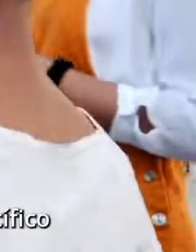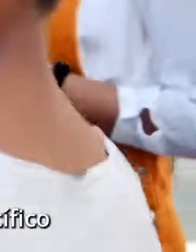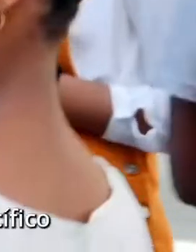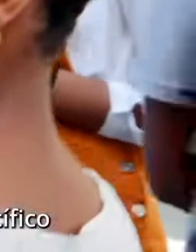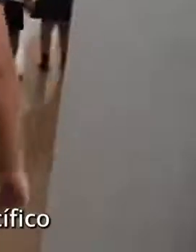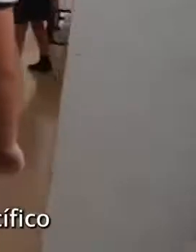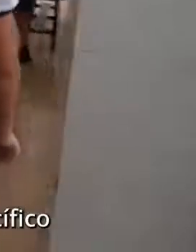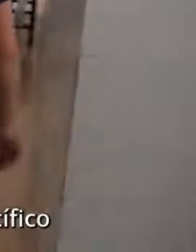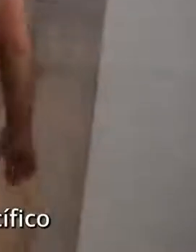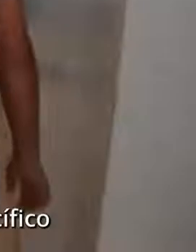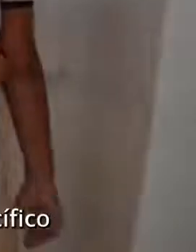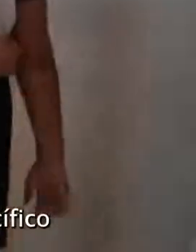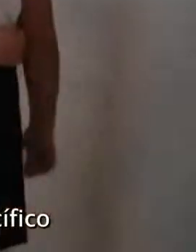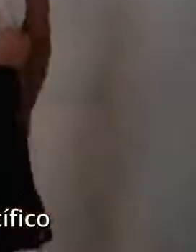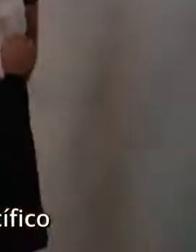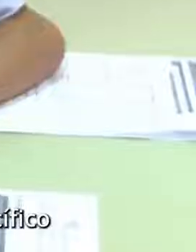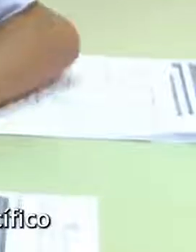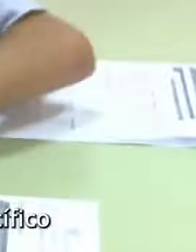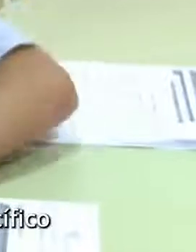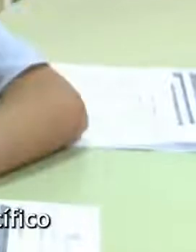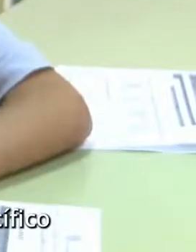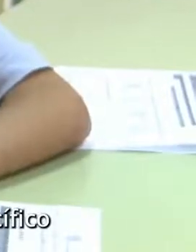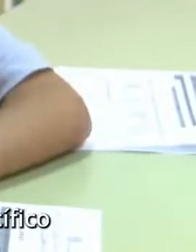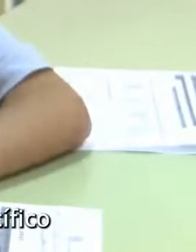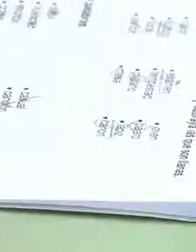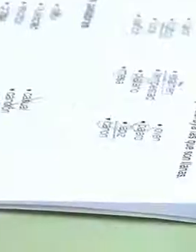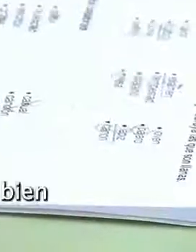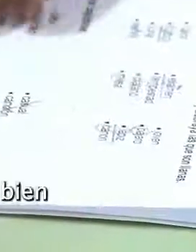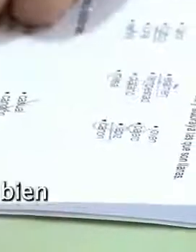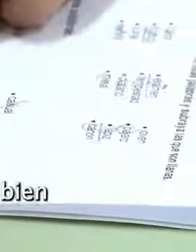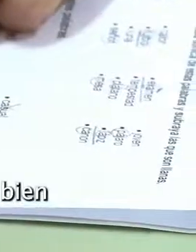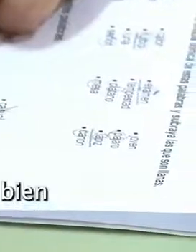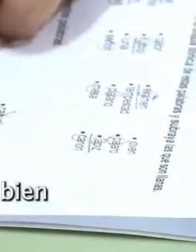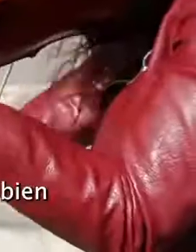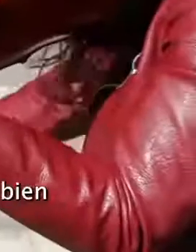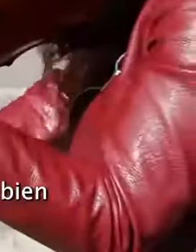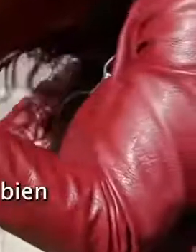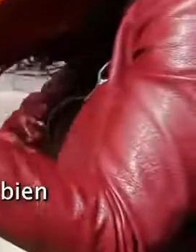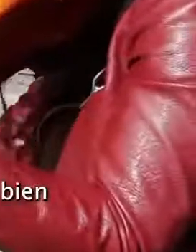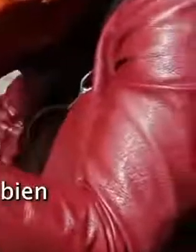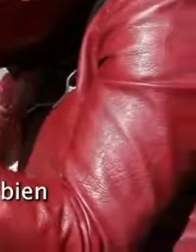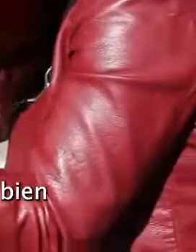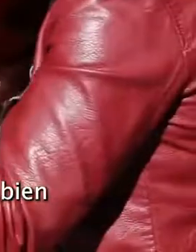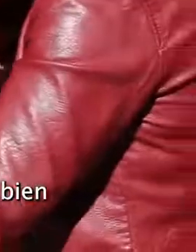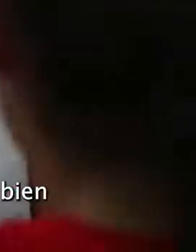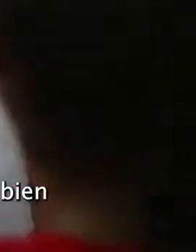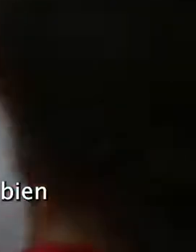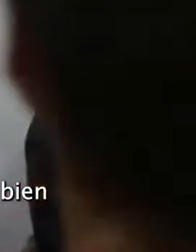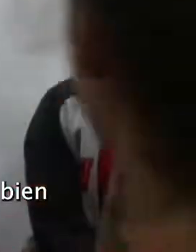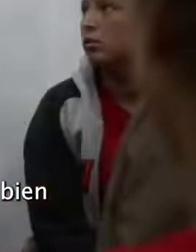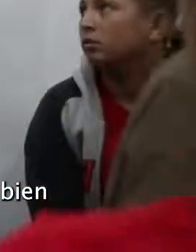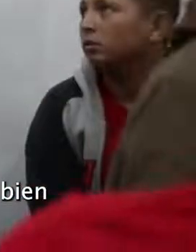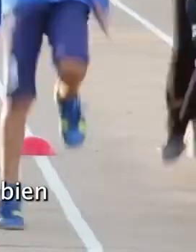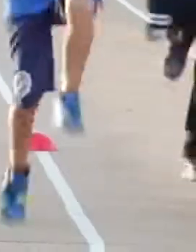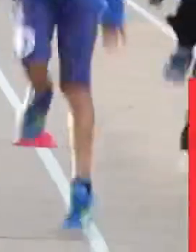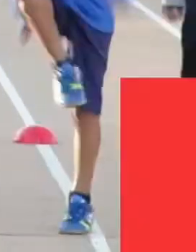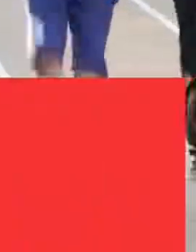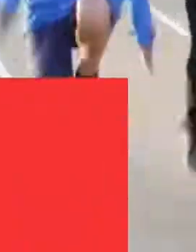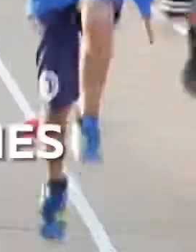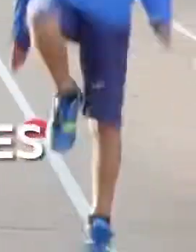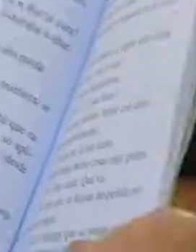Trabajamos por un mundo más inclusivo, justo, pacífico y sostenible a través de proyectos que fomentan el bien